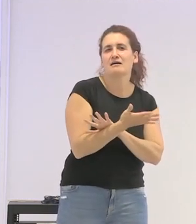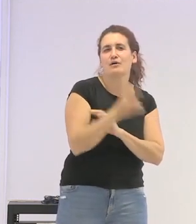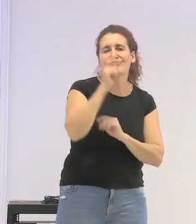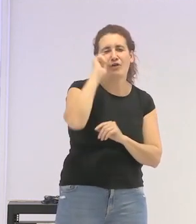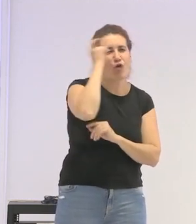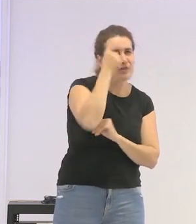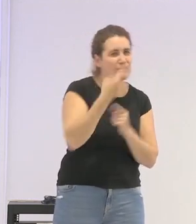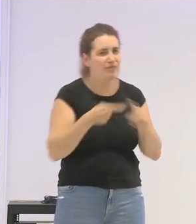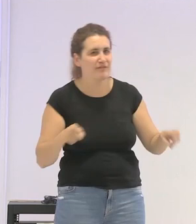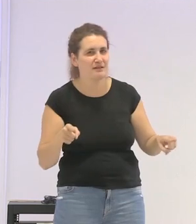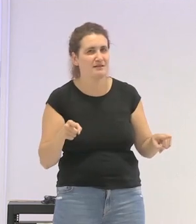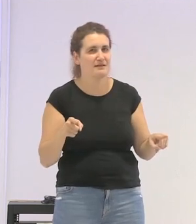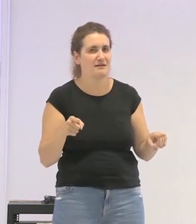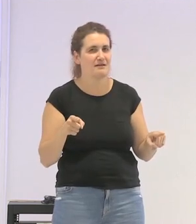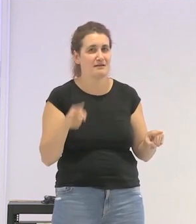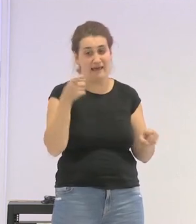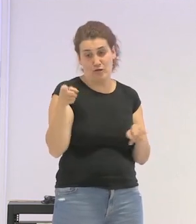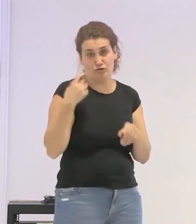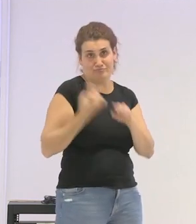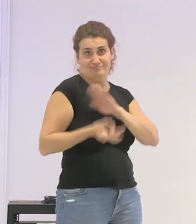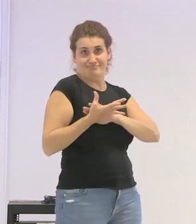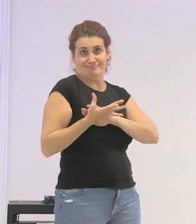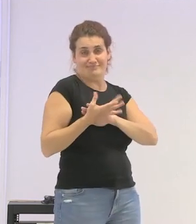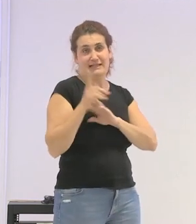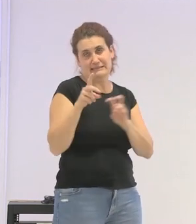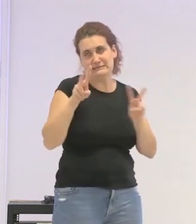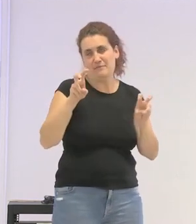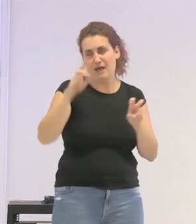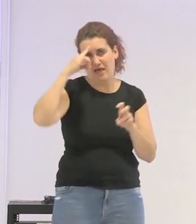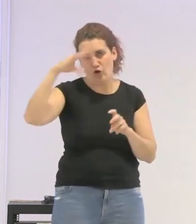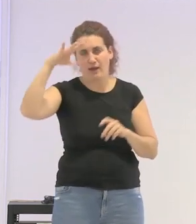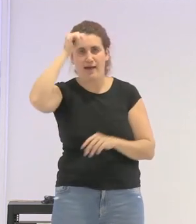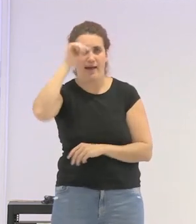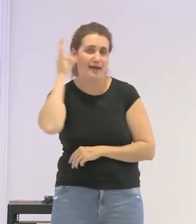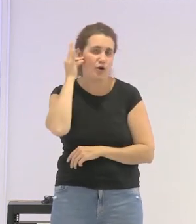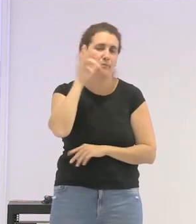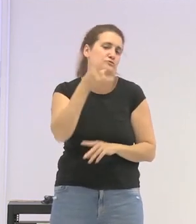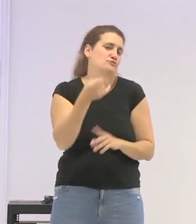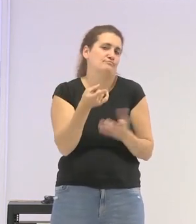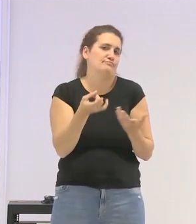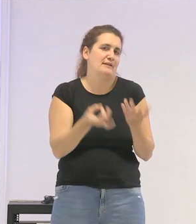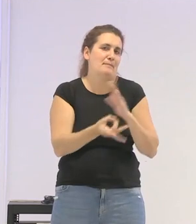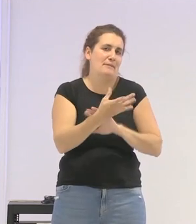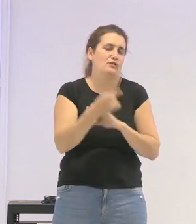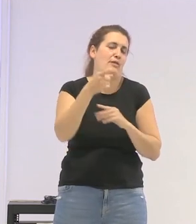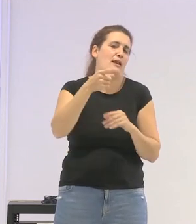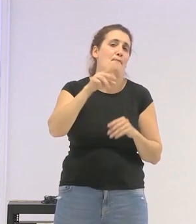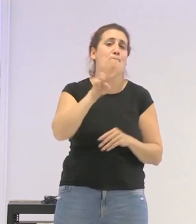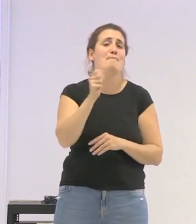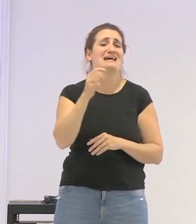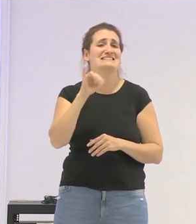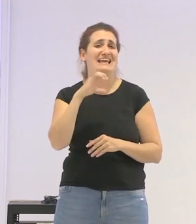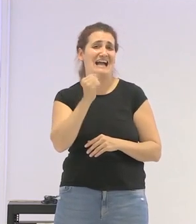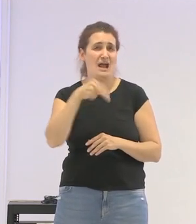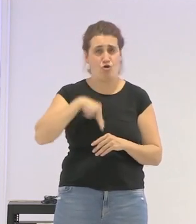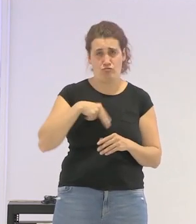concepto que han generado, que es este de la ideología de género, pero que en realidad es un invento del Vaticano, precisamente